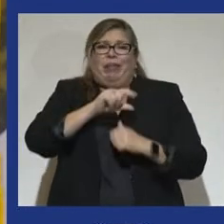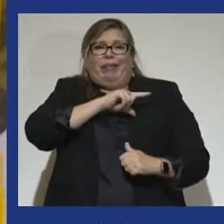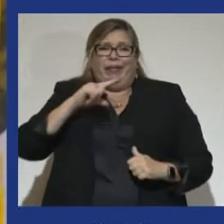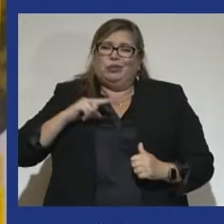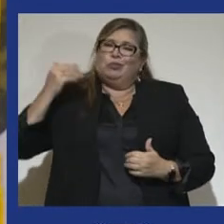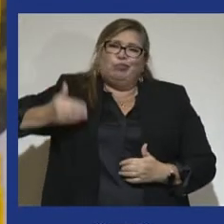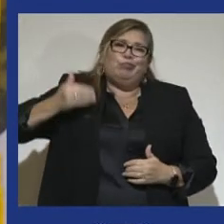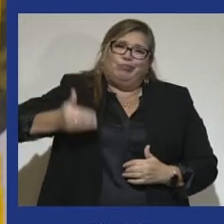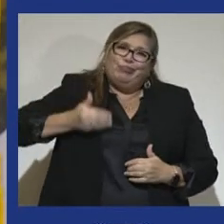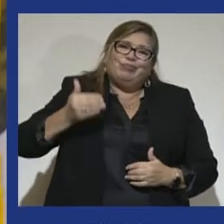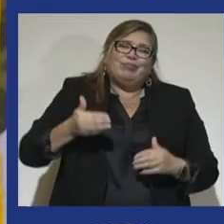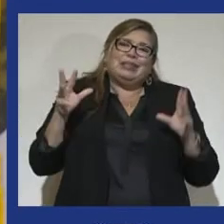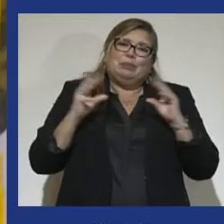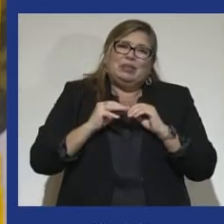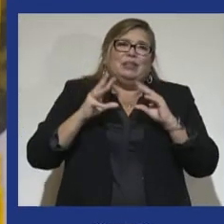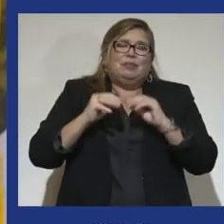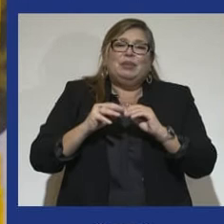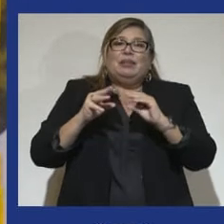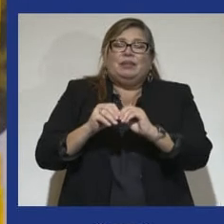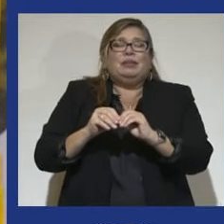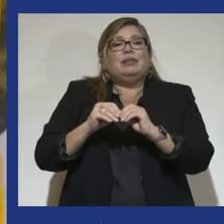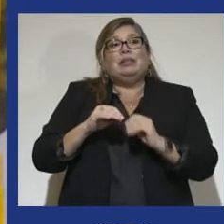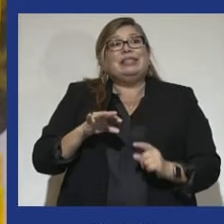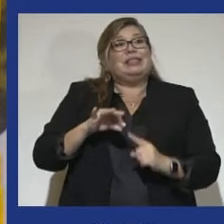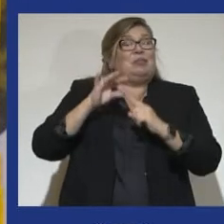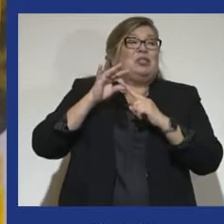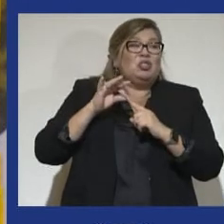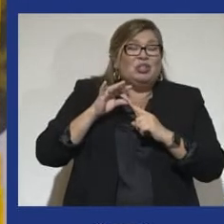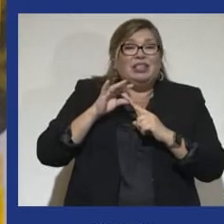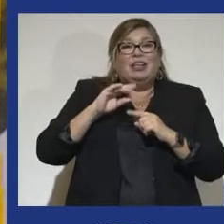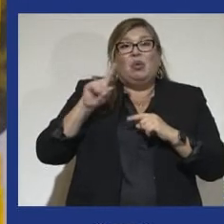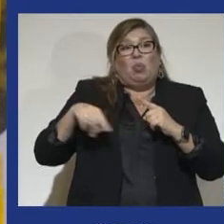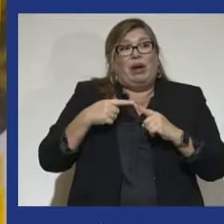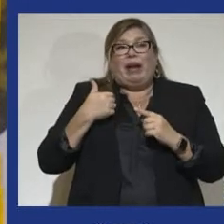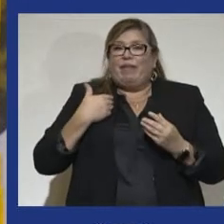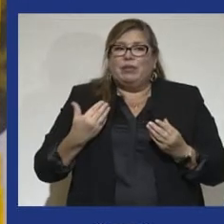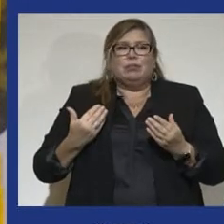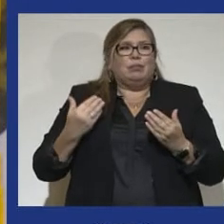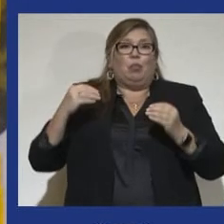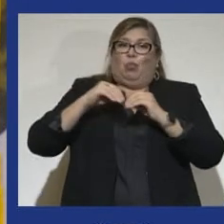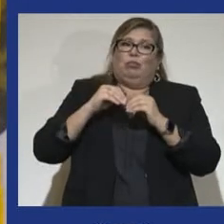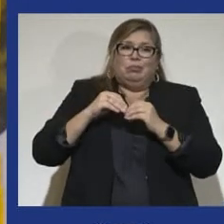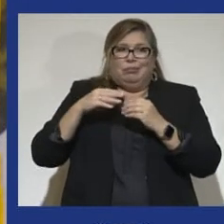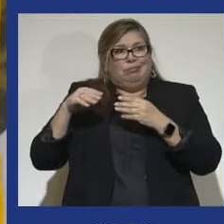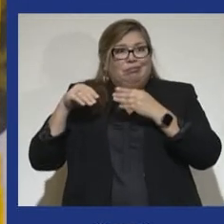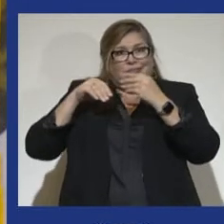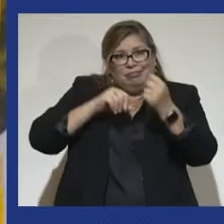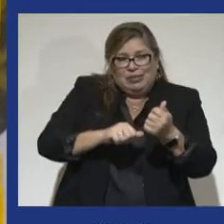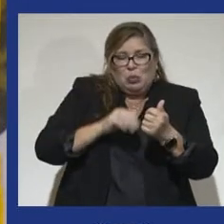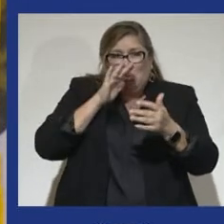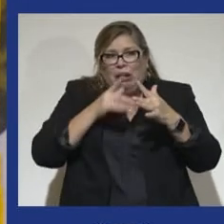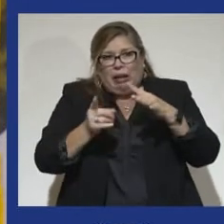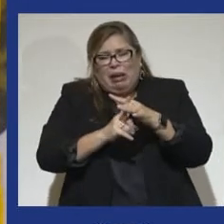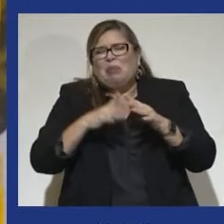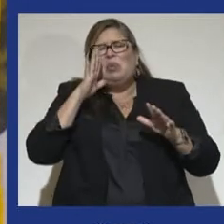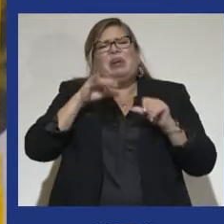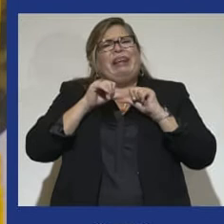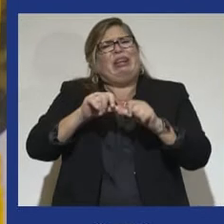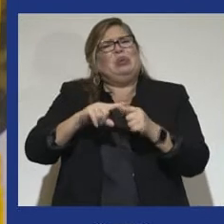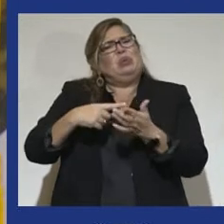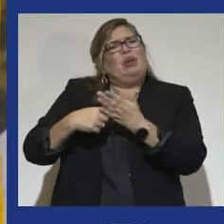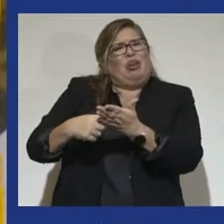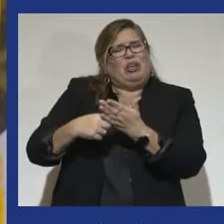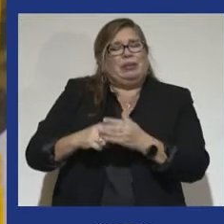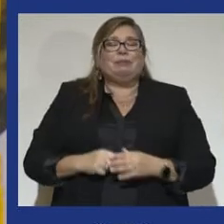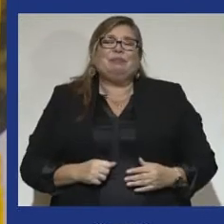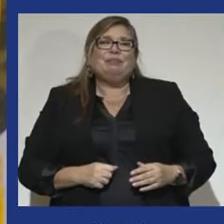hemos tenido una serie de reuniones especialmente cuando hay gastos extraordinarios que surgen